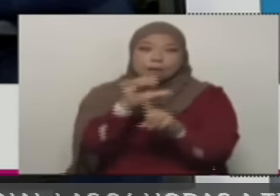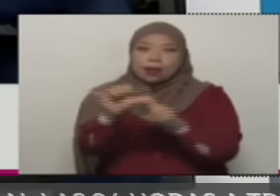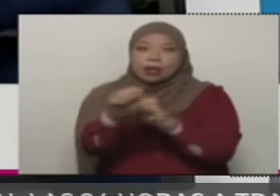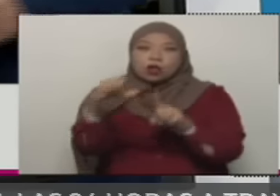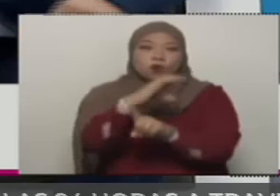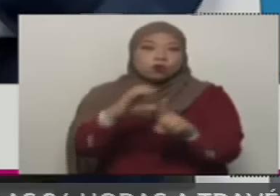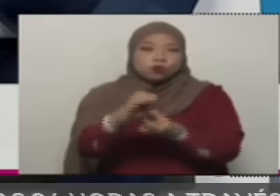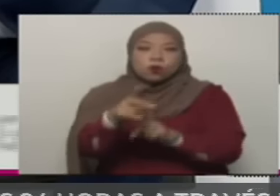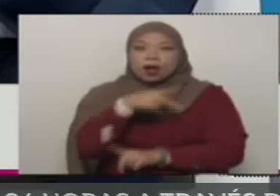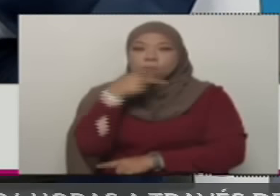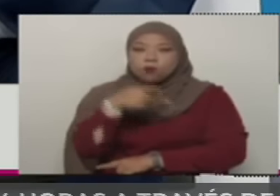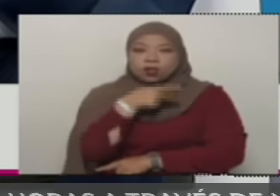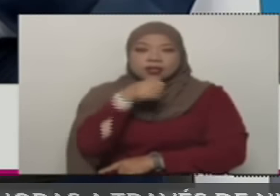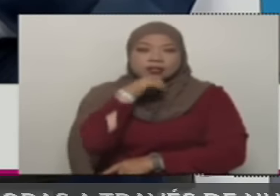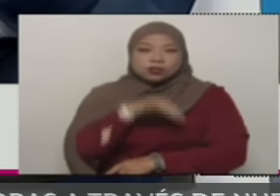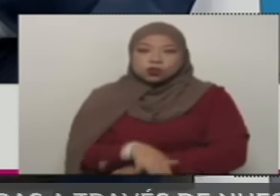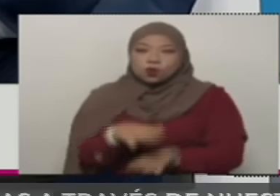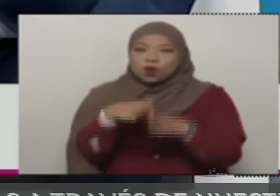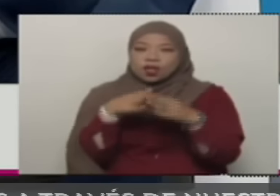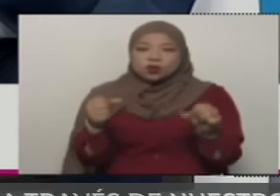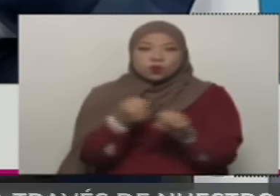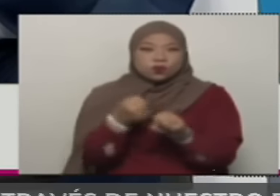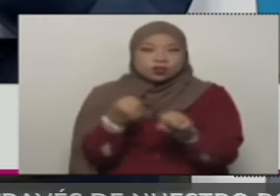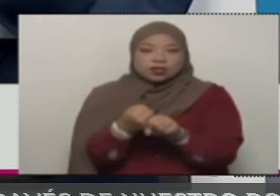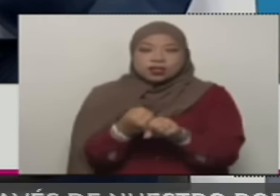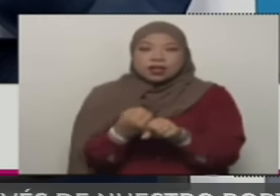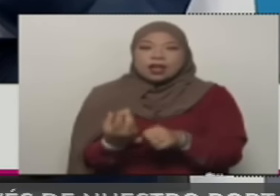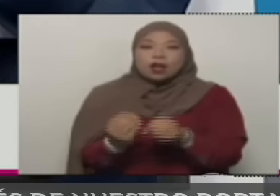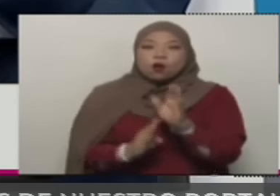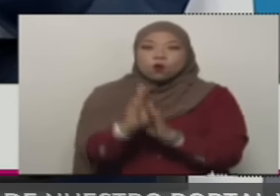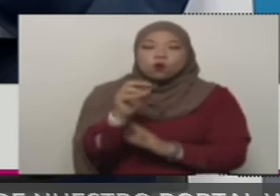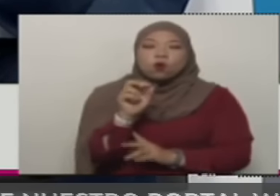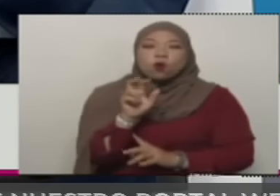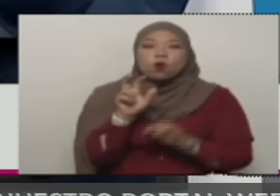BCB afirma que creció el PIB en